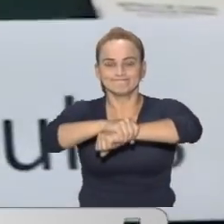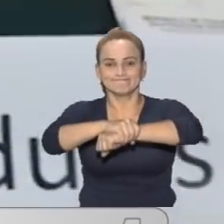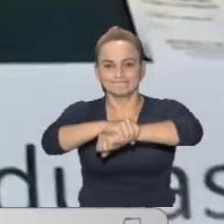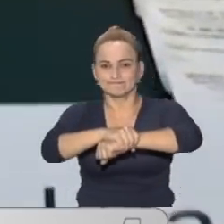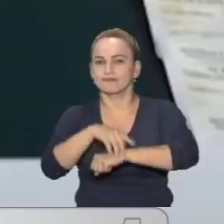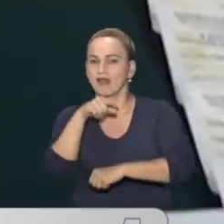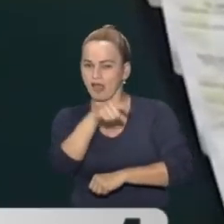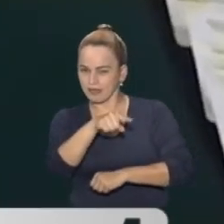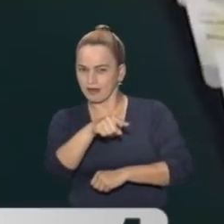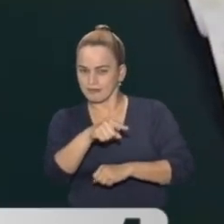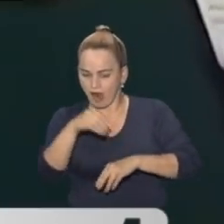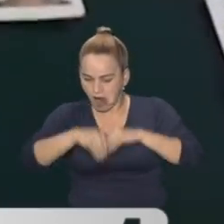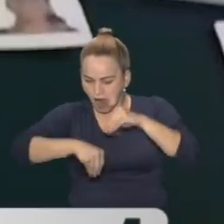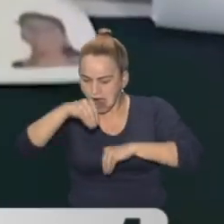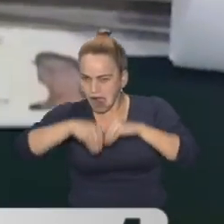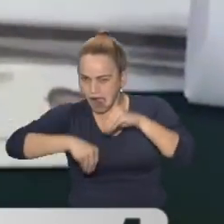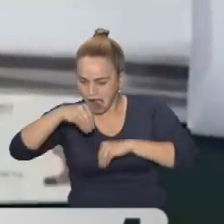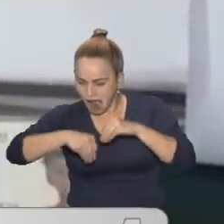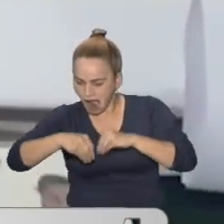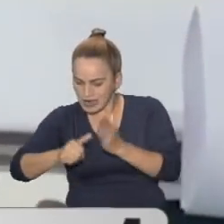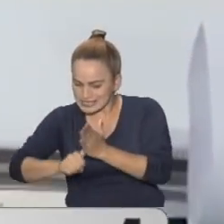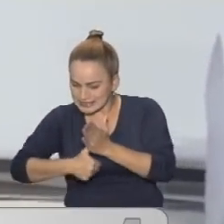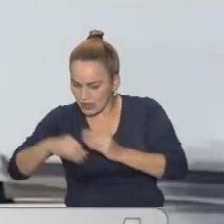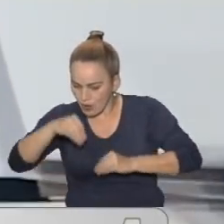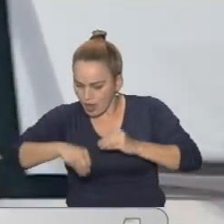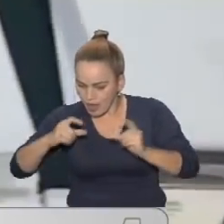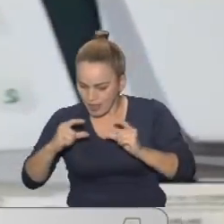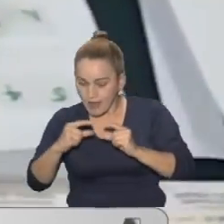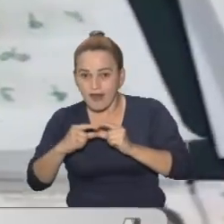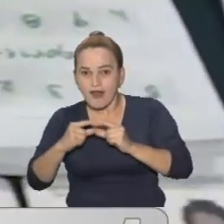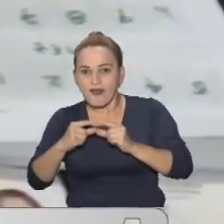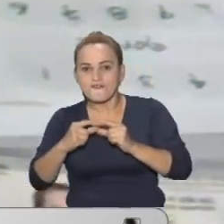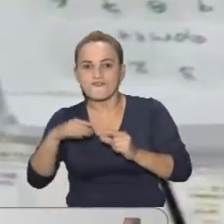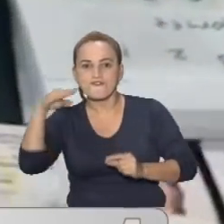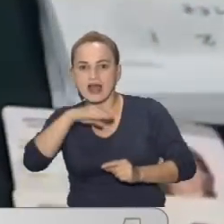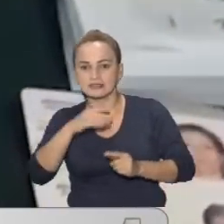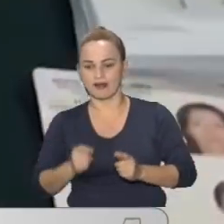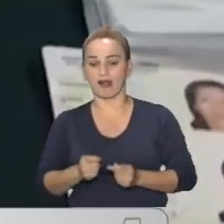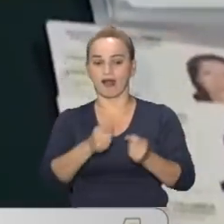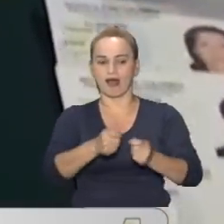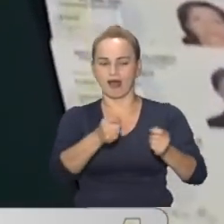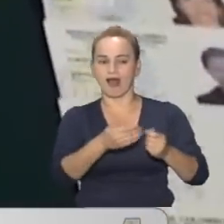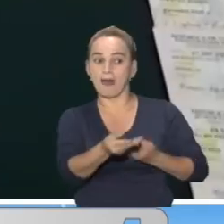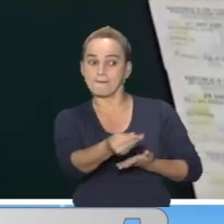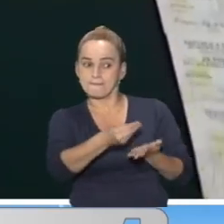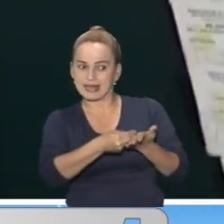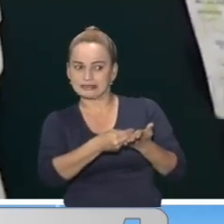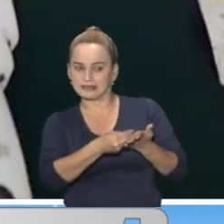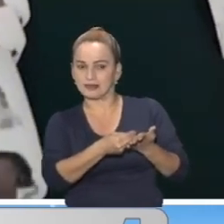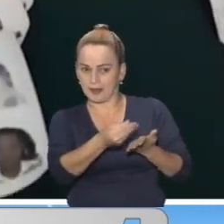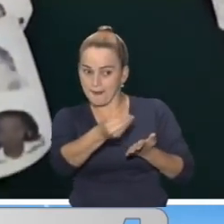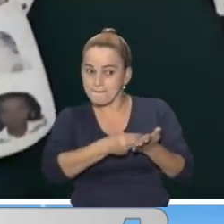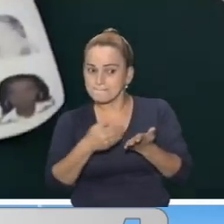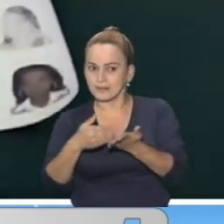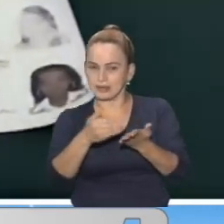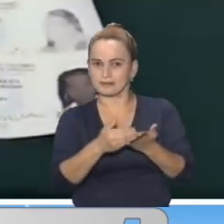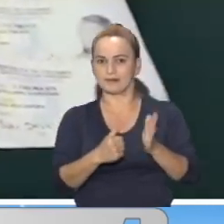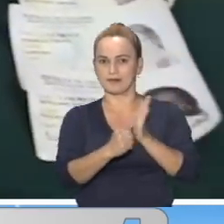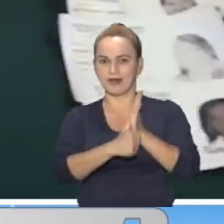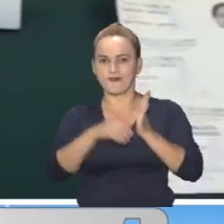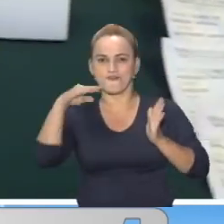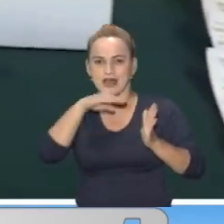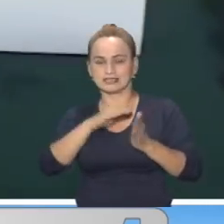era la responsable de fabricar estos documentos, los cuales luego serían entregados a personas para cometer ilícitos con una identidad errónea.